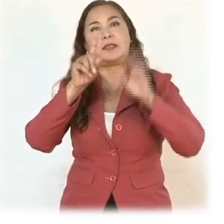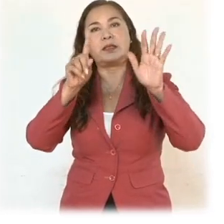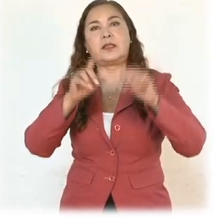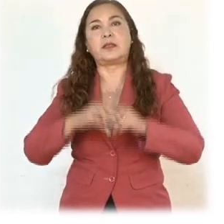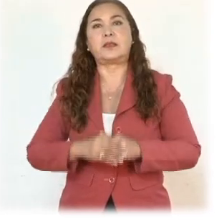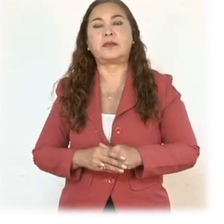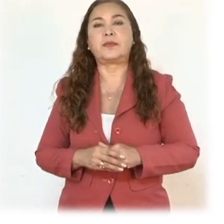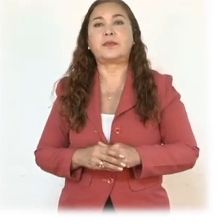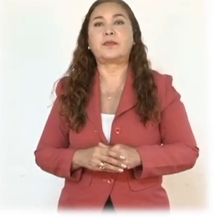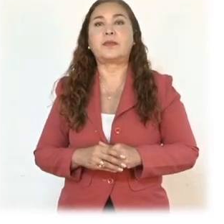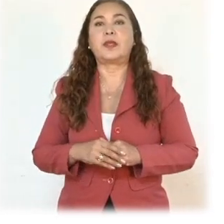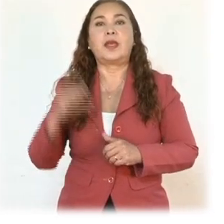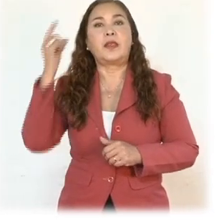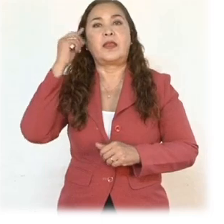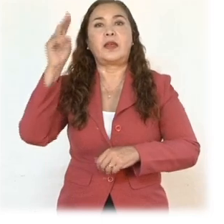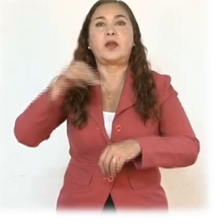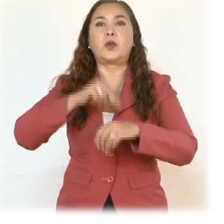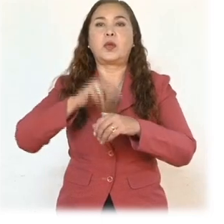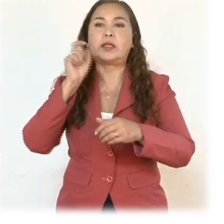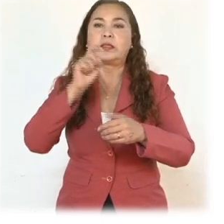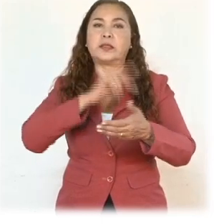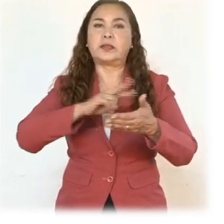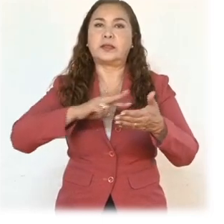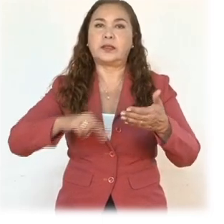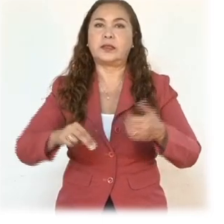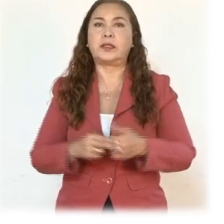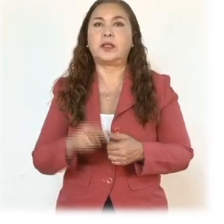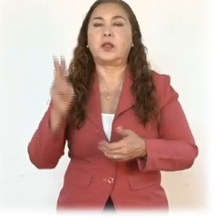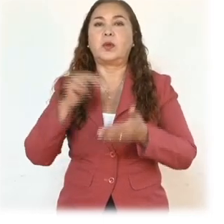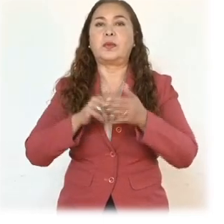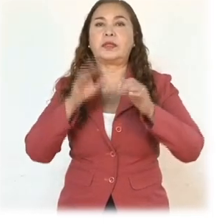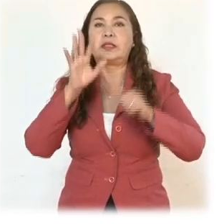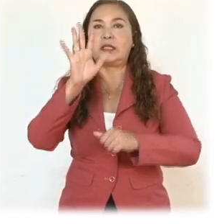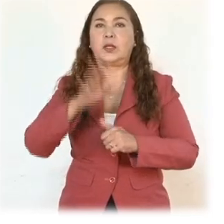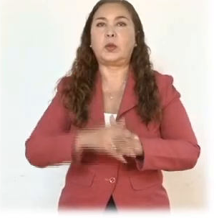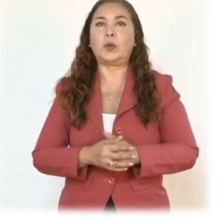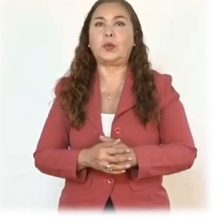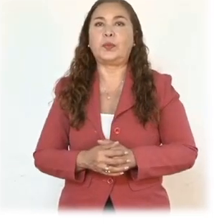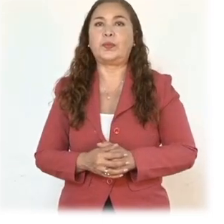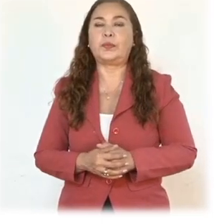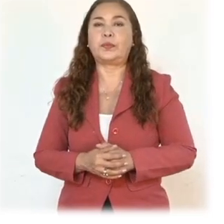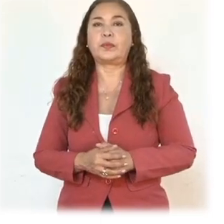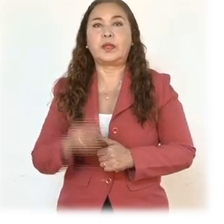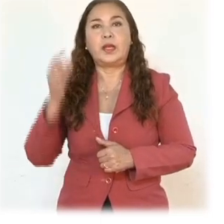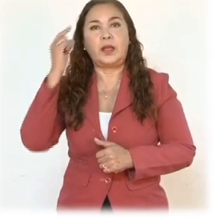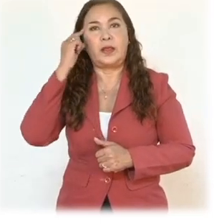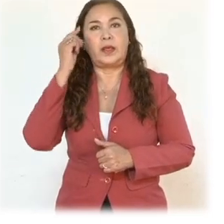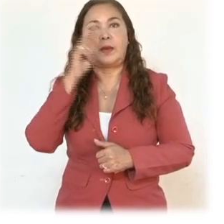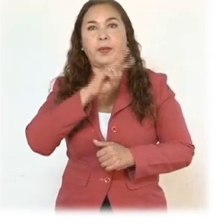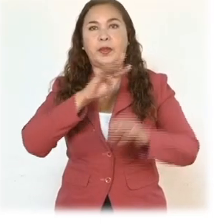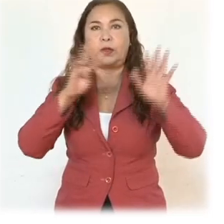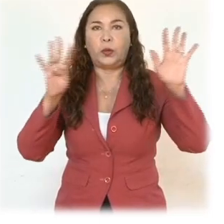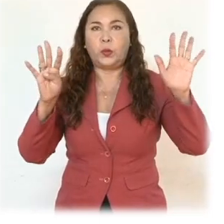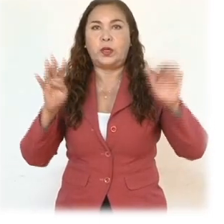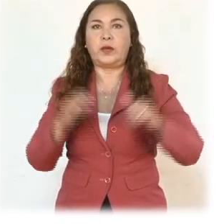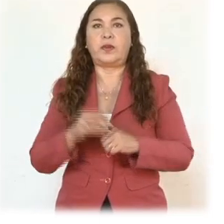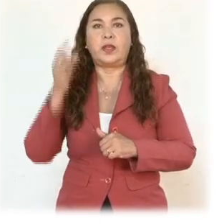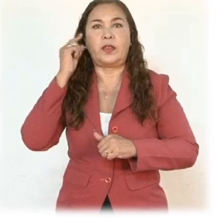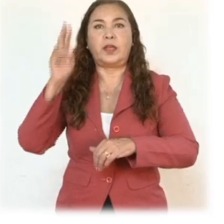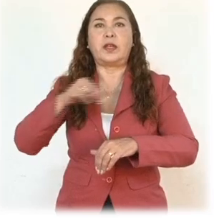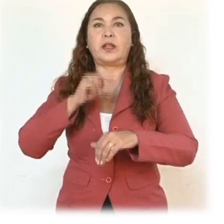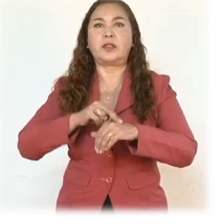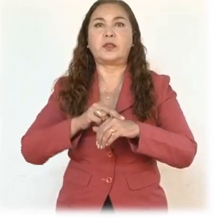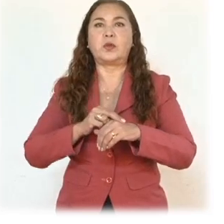1826 Día Nacional de la alfabetización 2005 día 29 Día